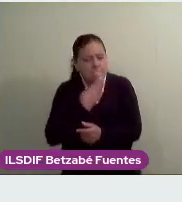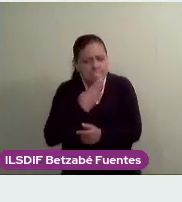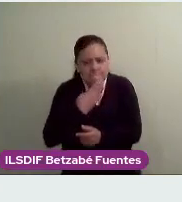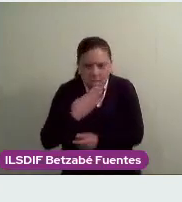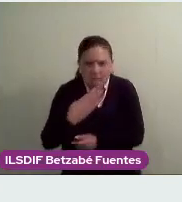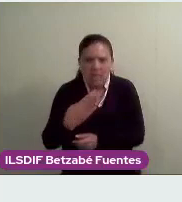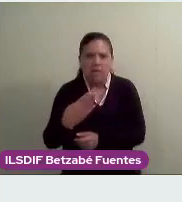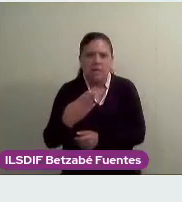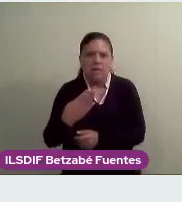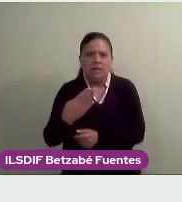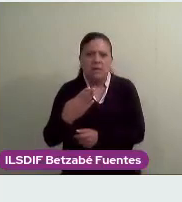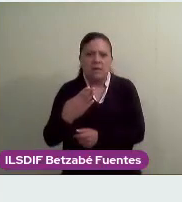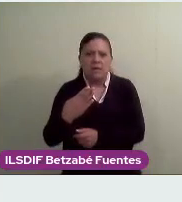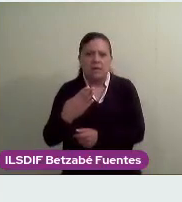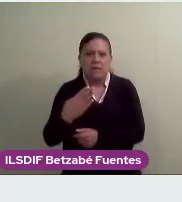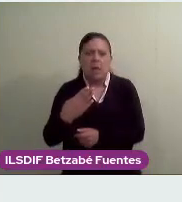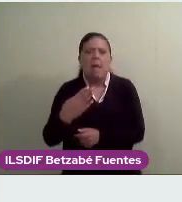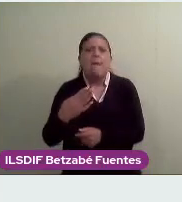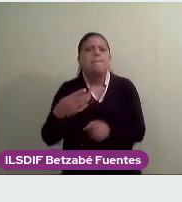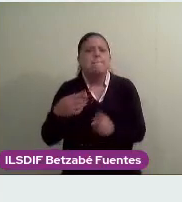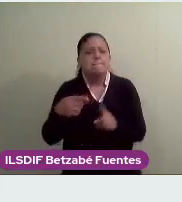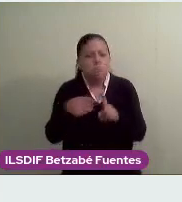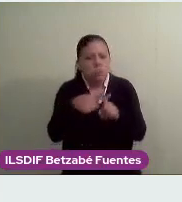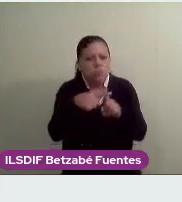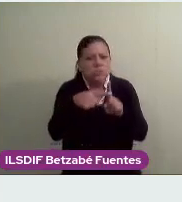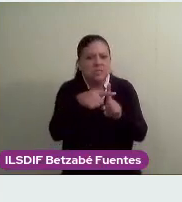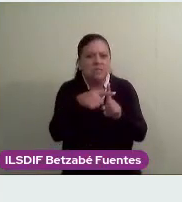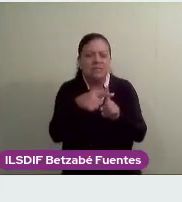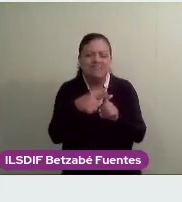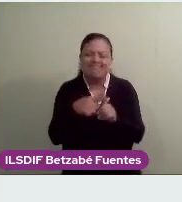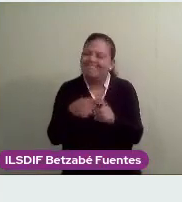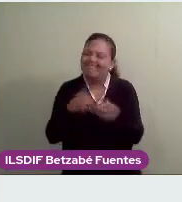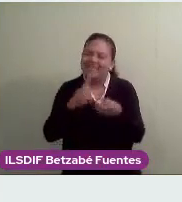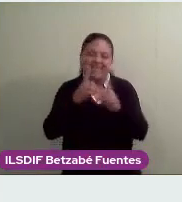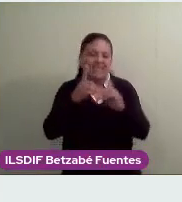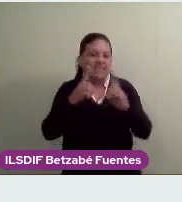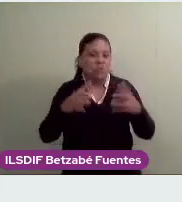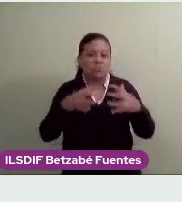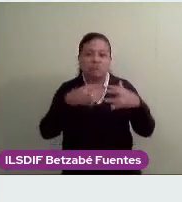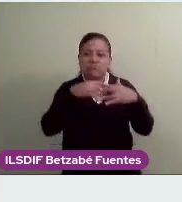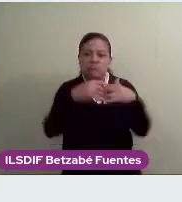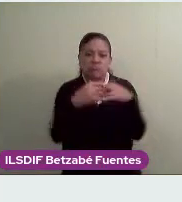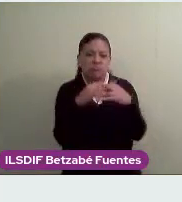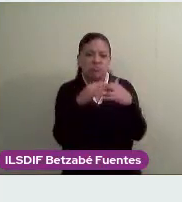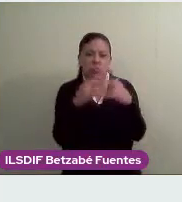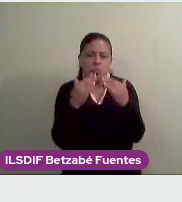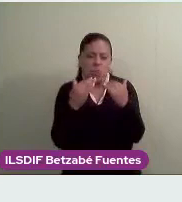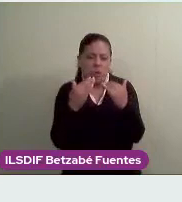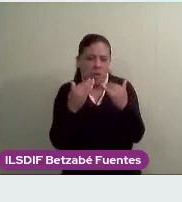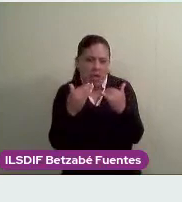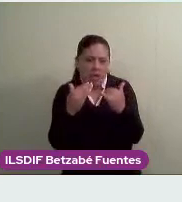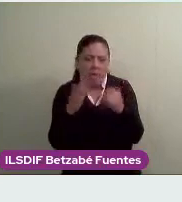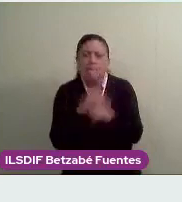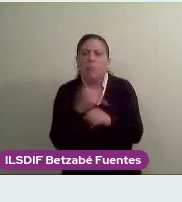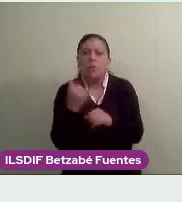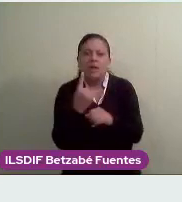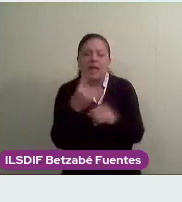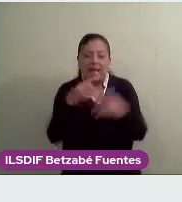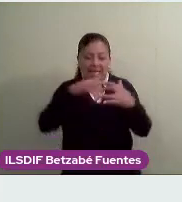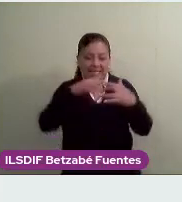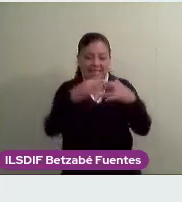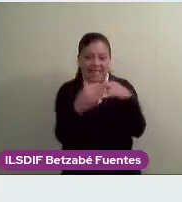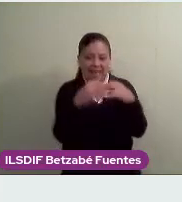sabe perfectamente que no se desarrollan adecuadamente en muchas áreas cerebrales, porque pues esto es la plasticidad neuronal a lo largo de